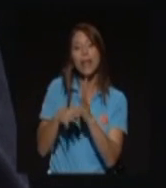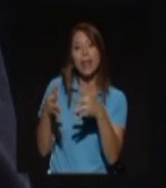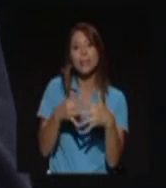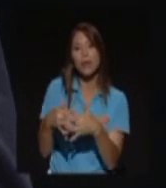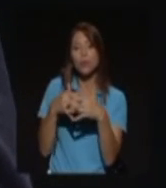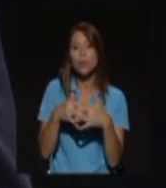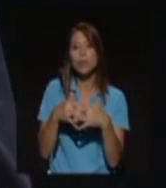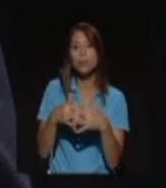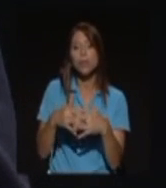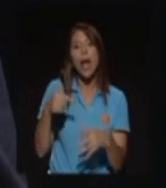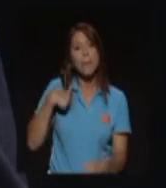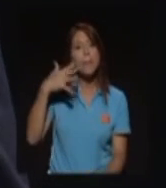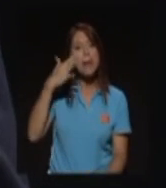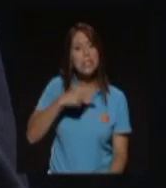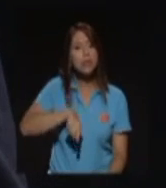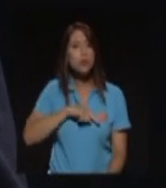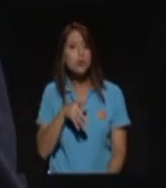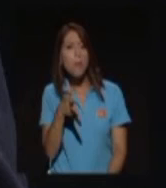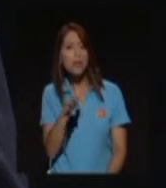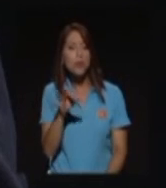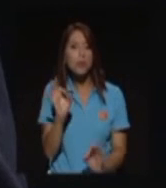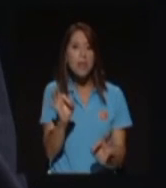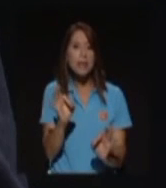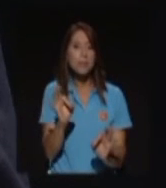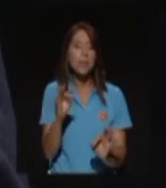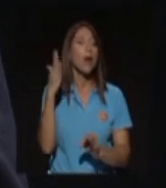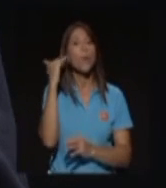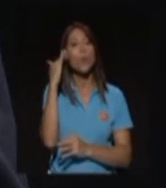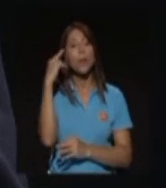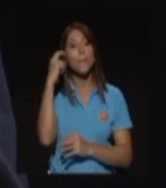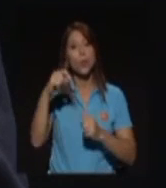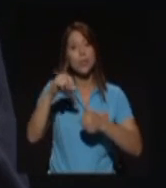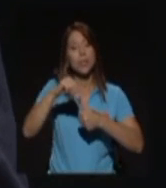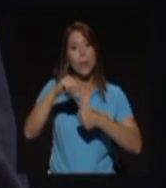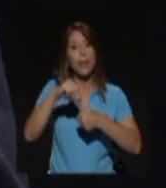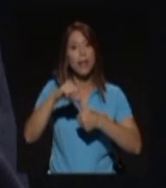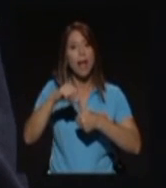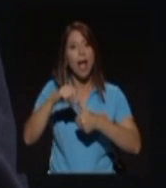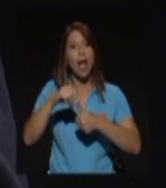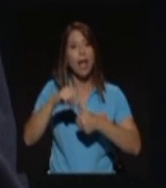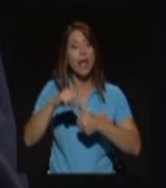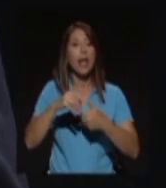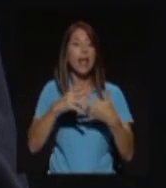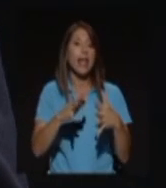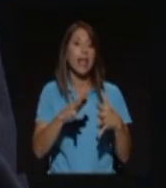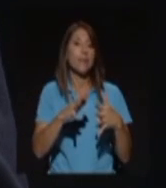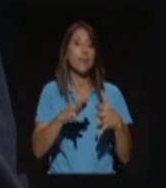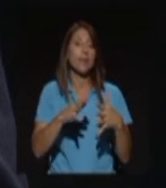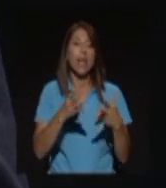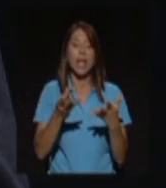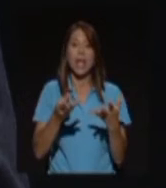parece que estamos más o menos bien en el sentido de que Centroamérica más bien importa más de Estados Unidos de lo